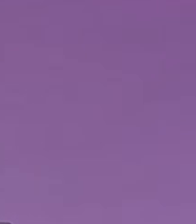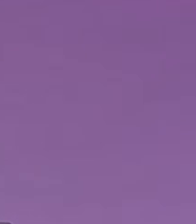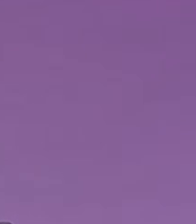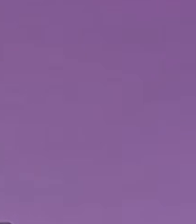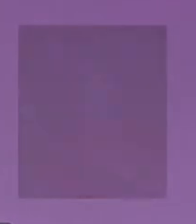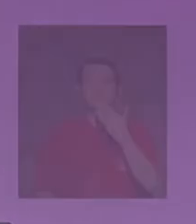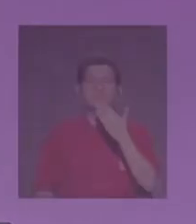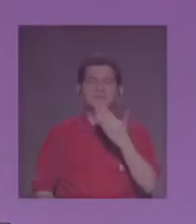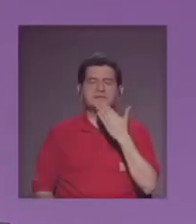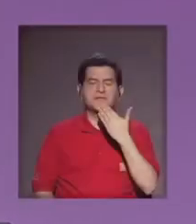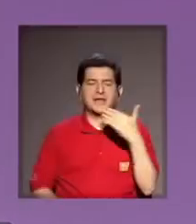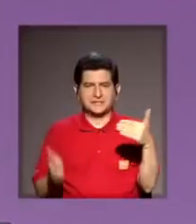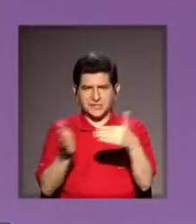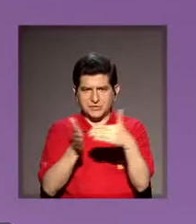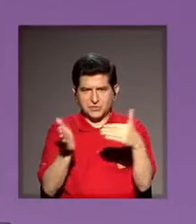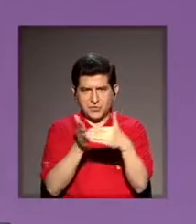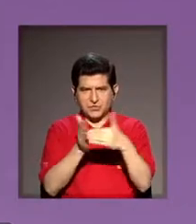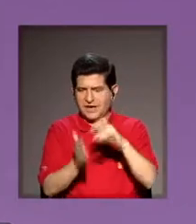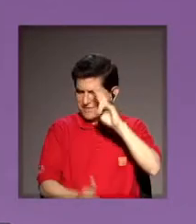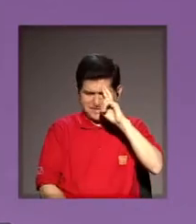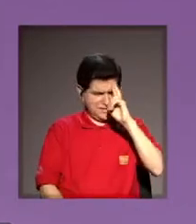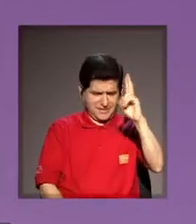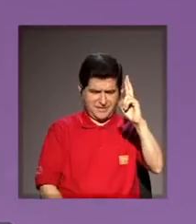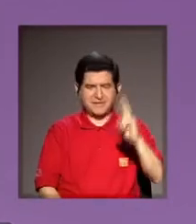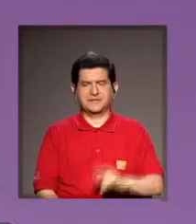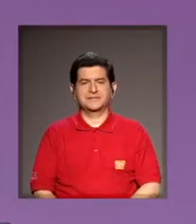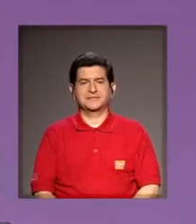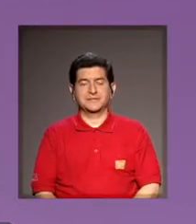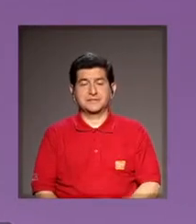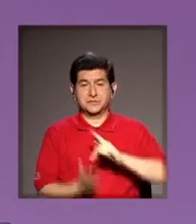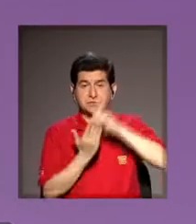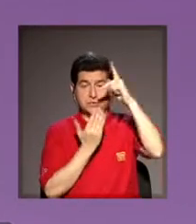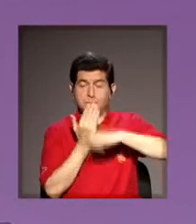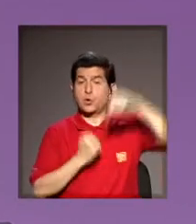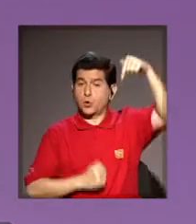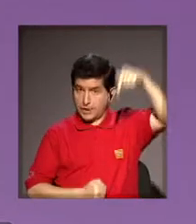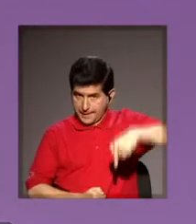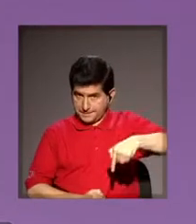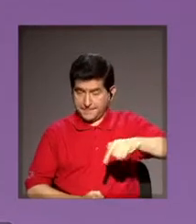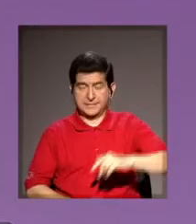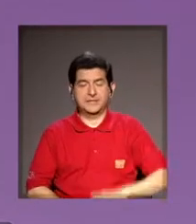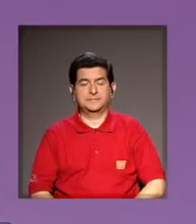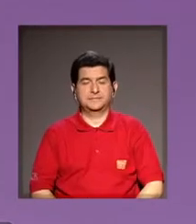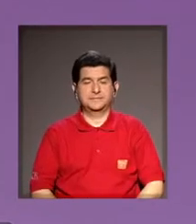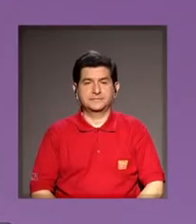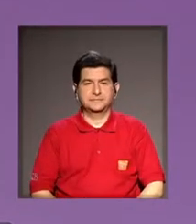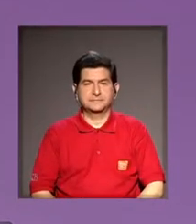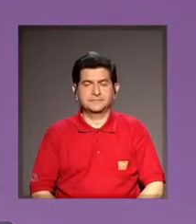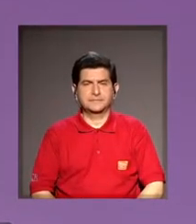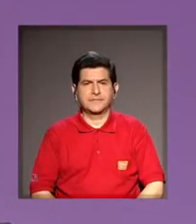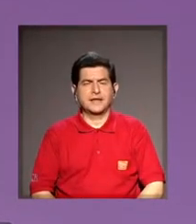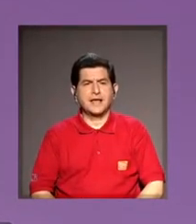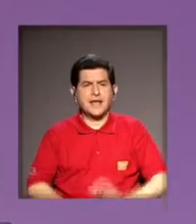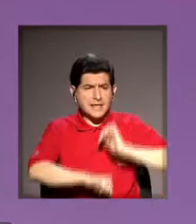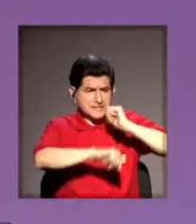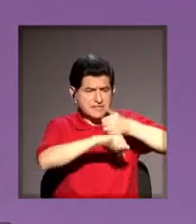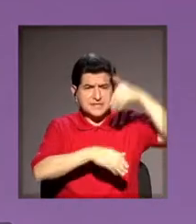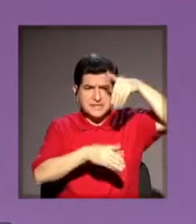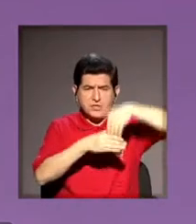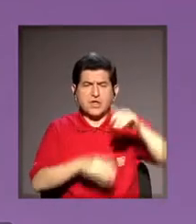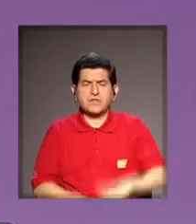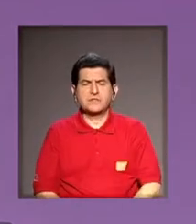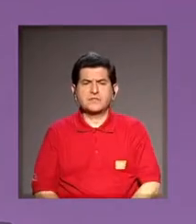gracias por estar una vez más con irreverencias el programa de hoy que se enmarca dentro de la